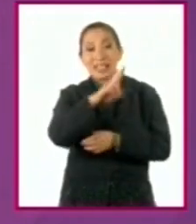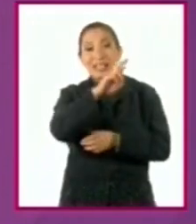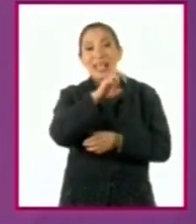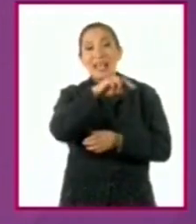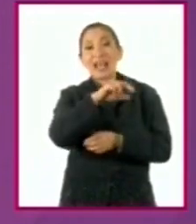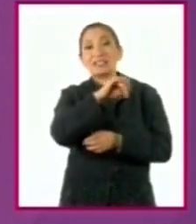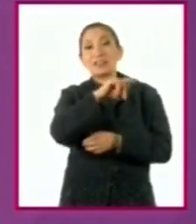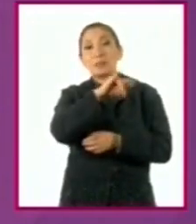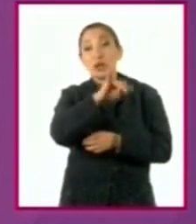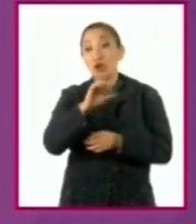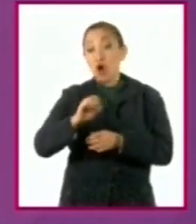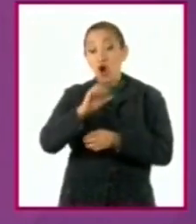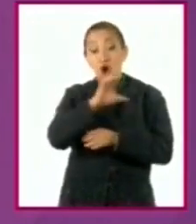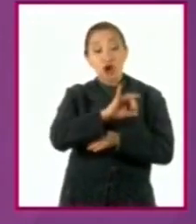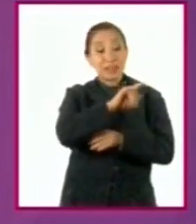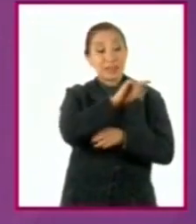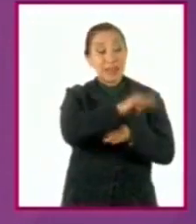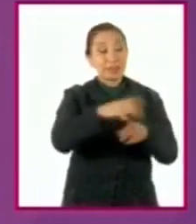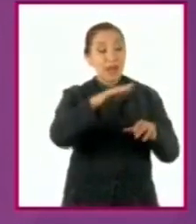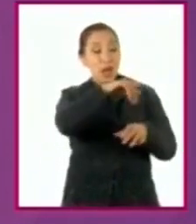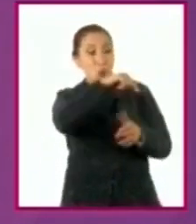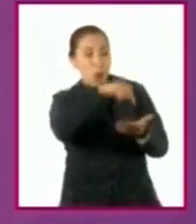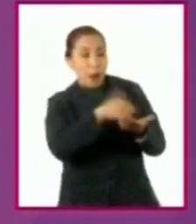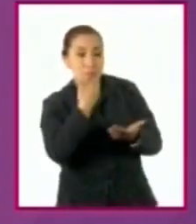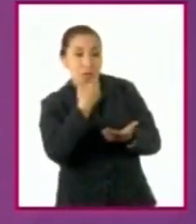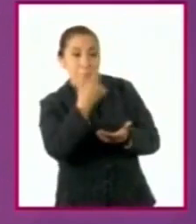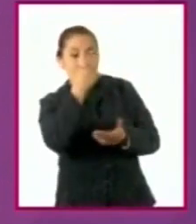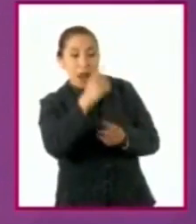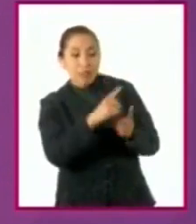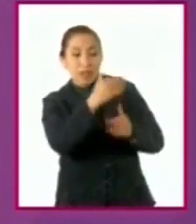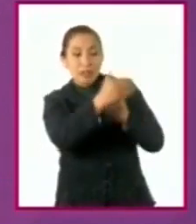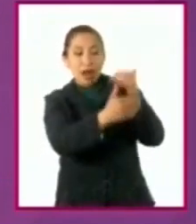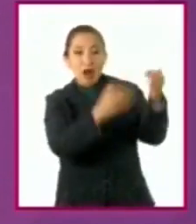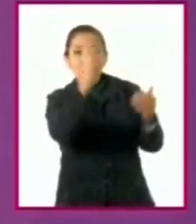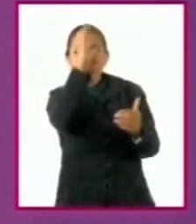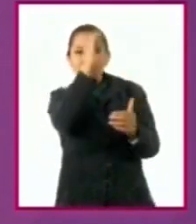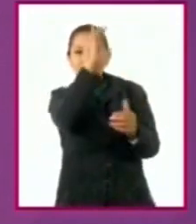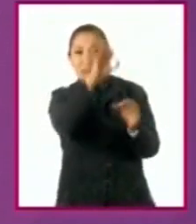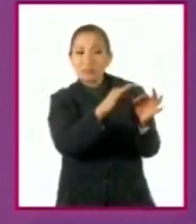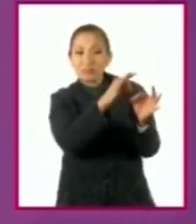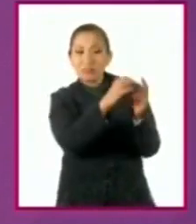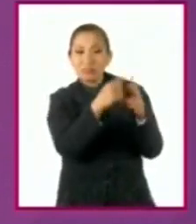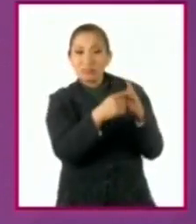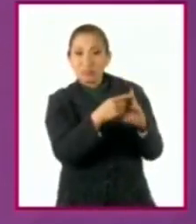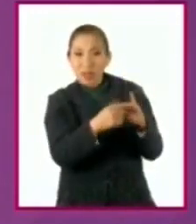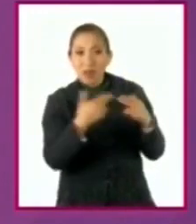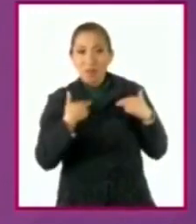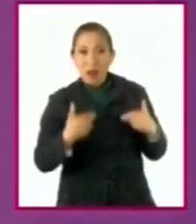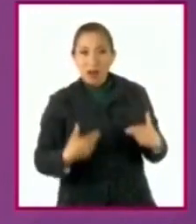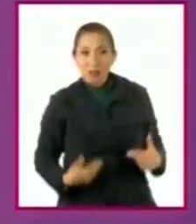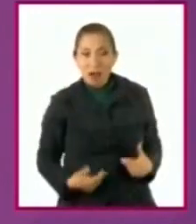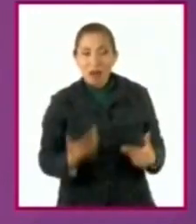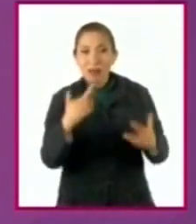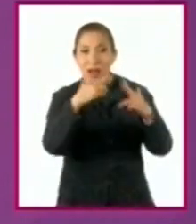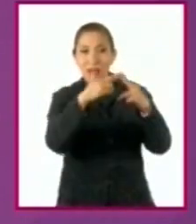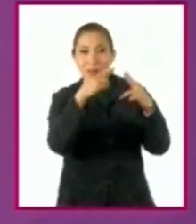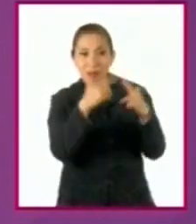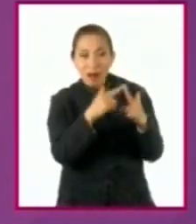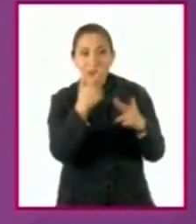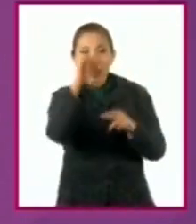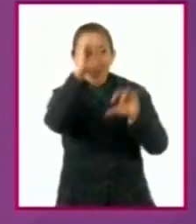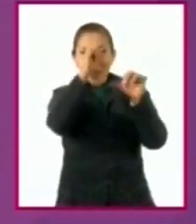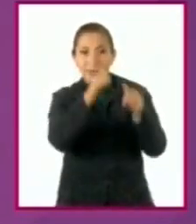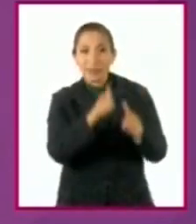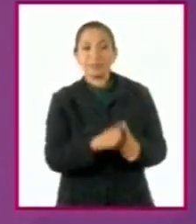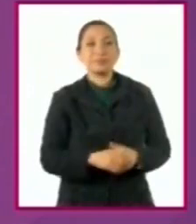Renacimiento, Occidente se volvió un campo fértil para el desarrollo de las ciencias exactas, las humanidades, la religión y las